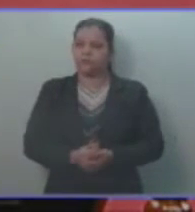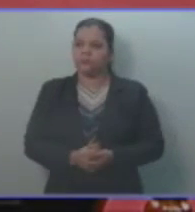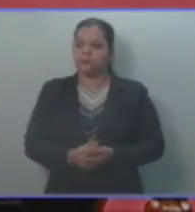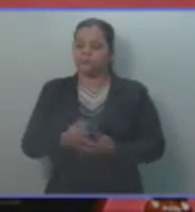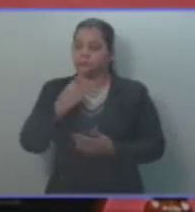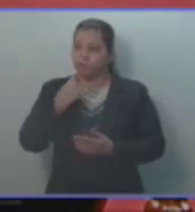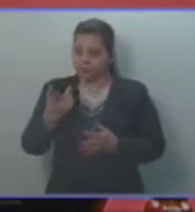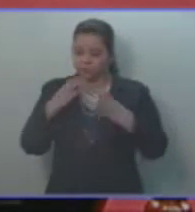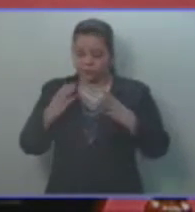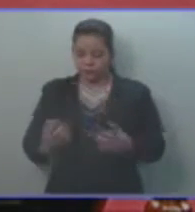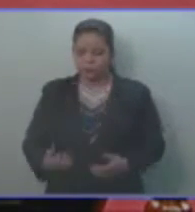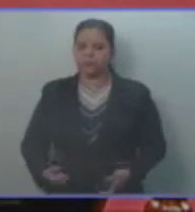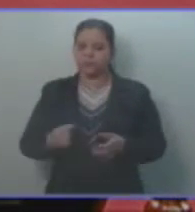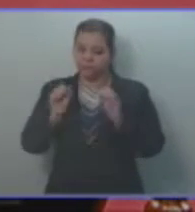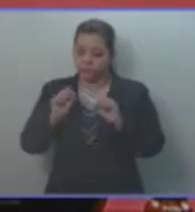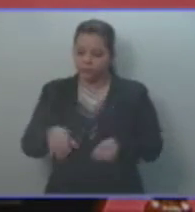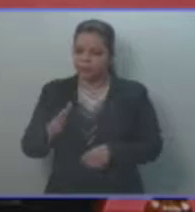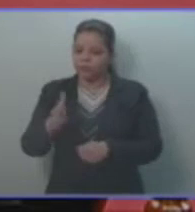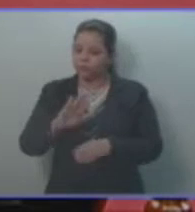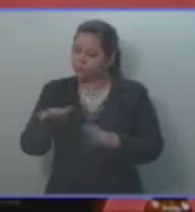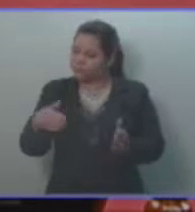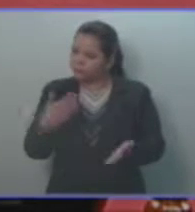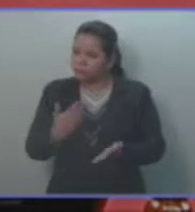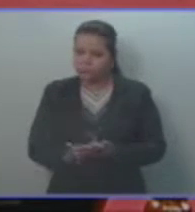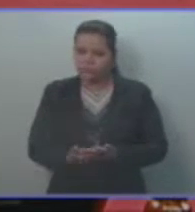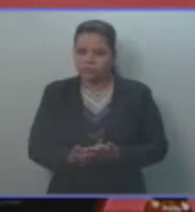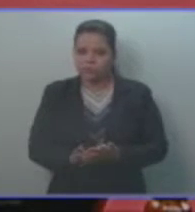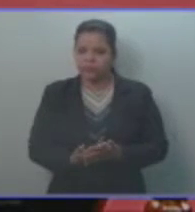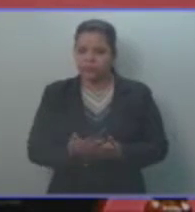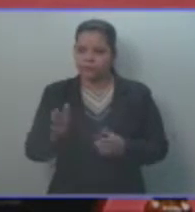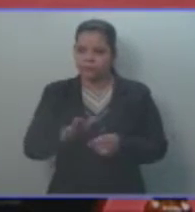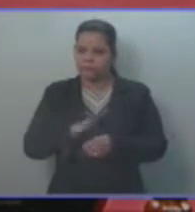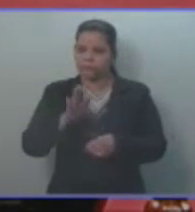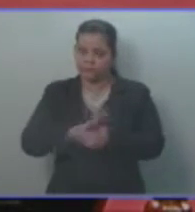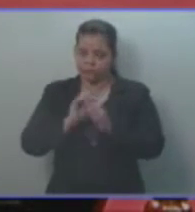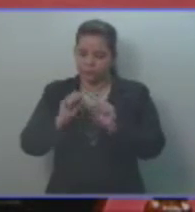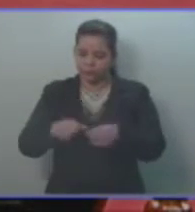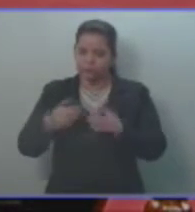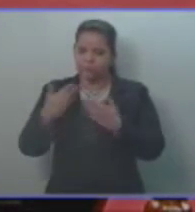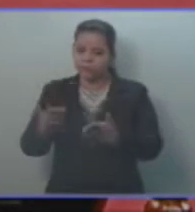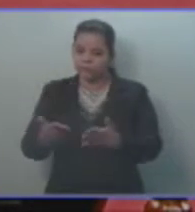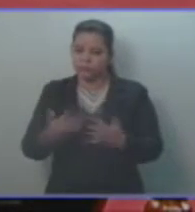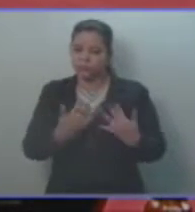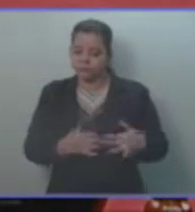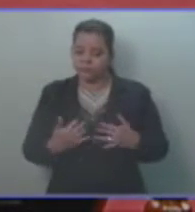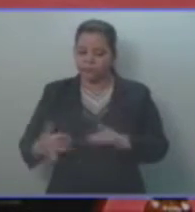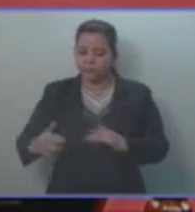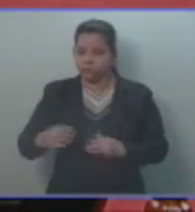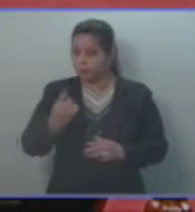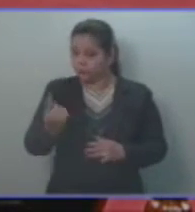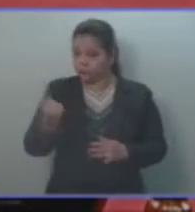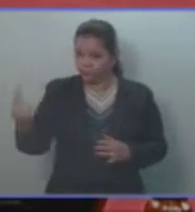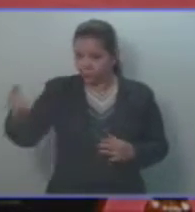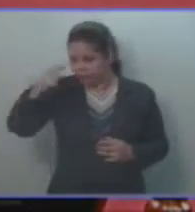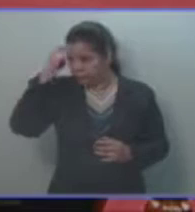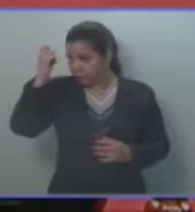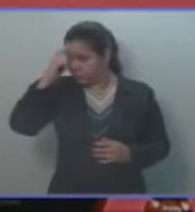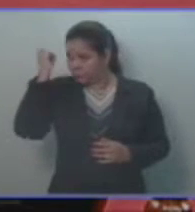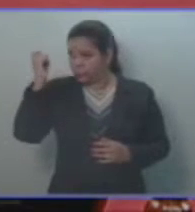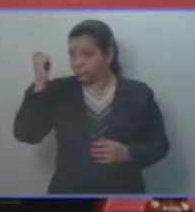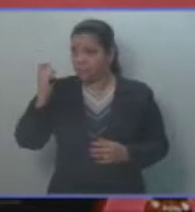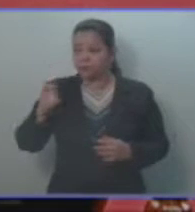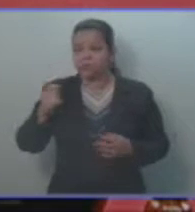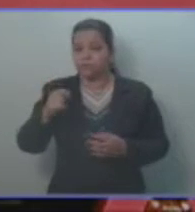Estado empleará todos los recursos que estén a su alcance para proporcionar ocupación al trabajador, manual